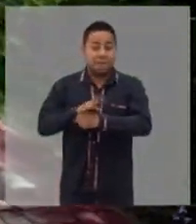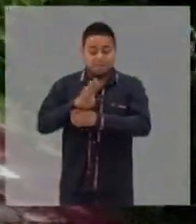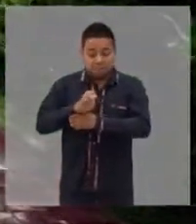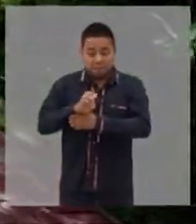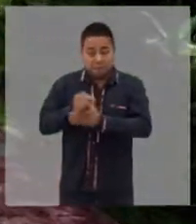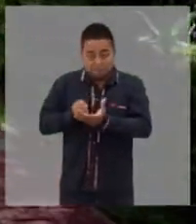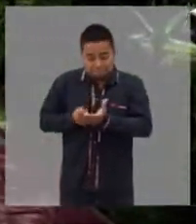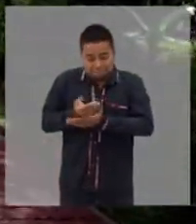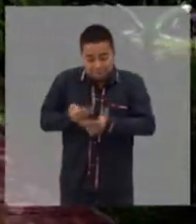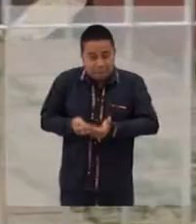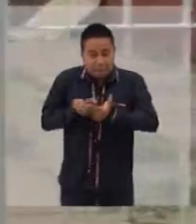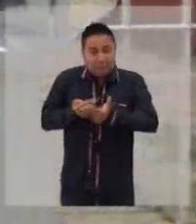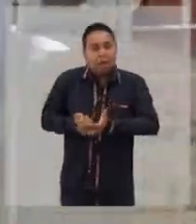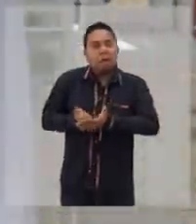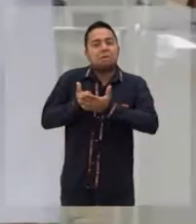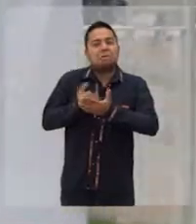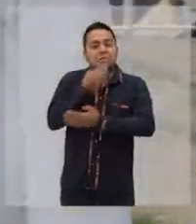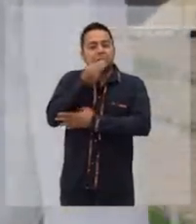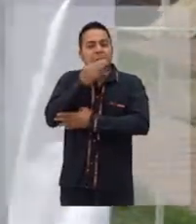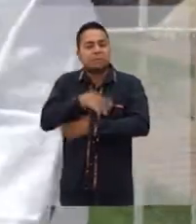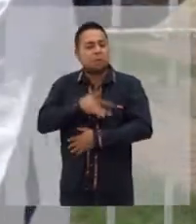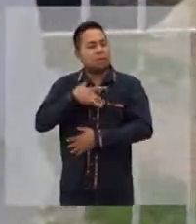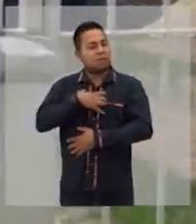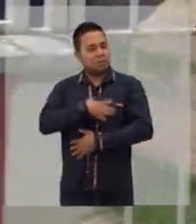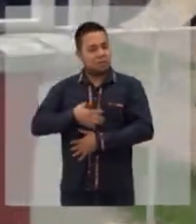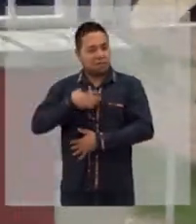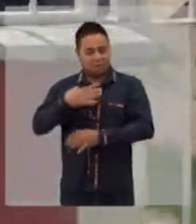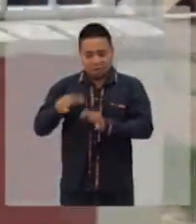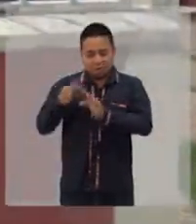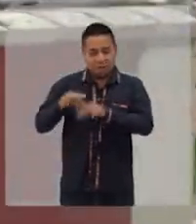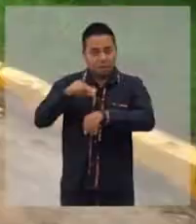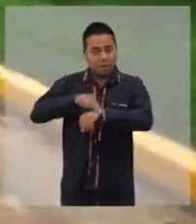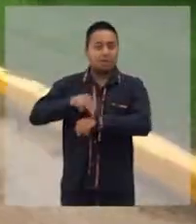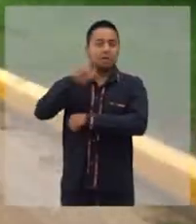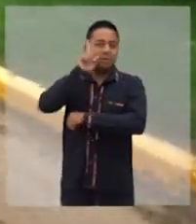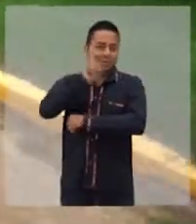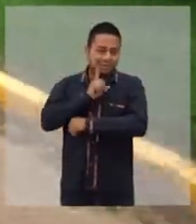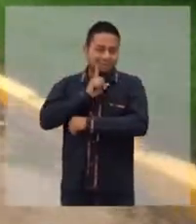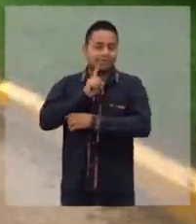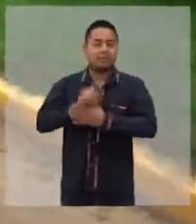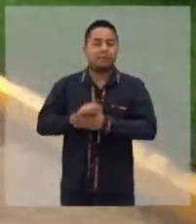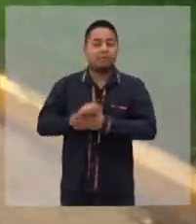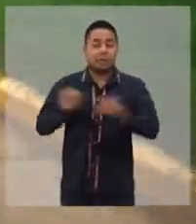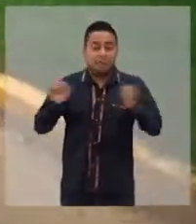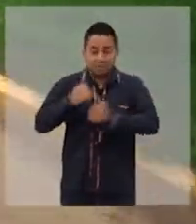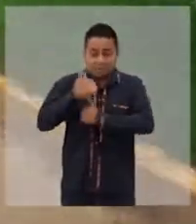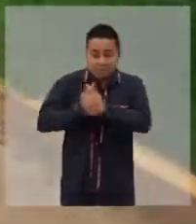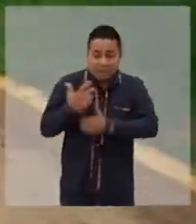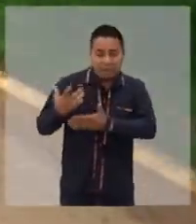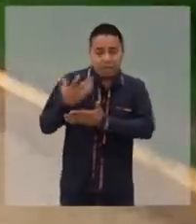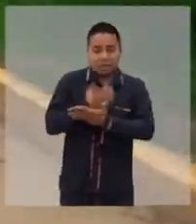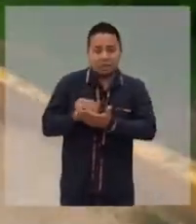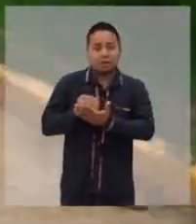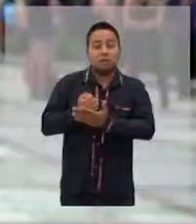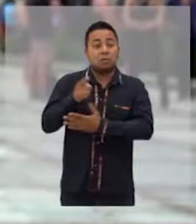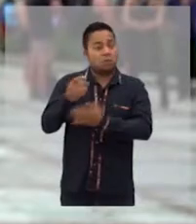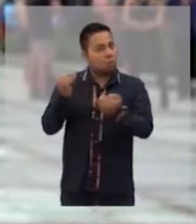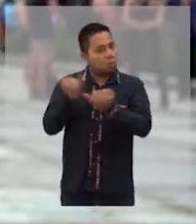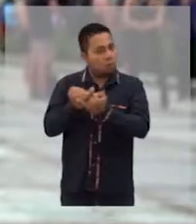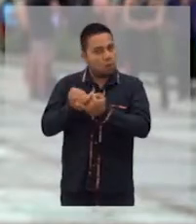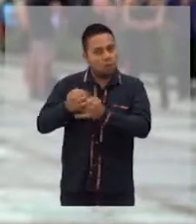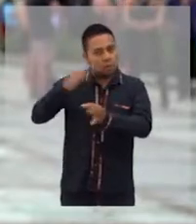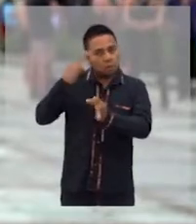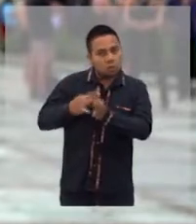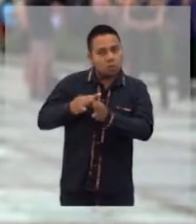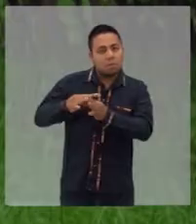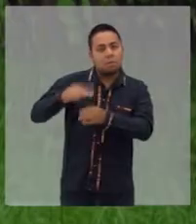la calidad de vida de mi familia. Estoy cumpliendo con mi deber como médico. ¡Llegué a la meta y cumplí! ¡Tú